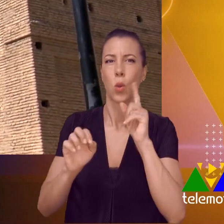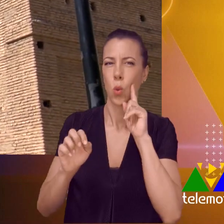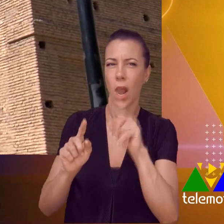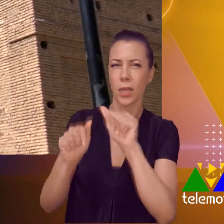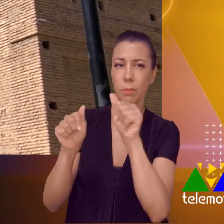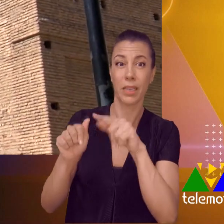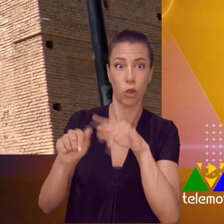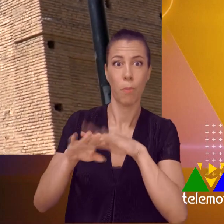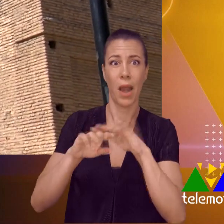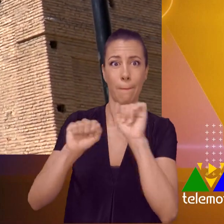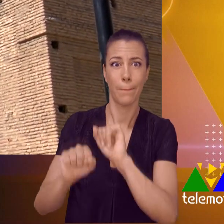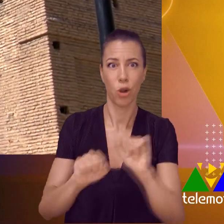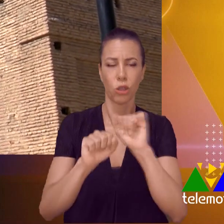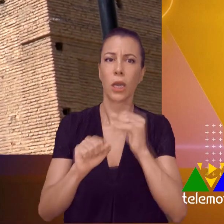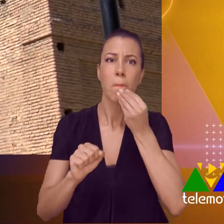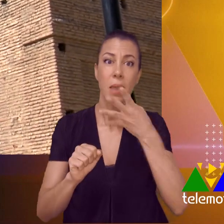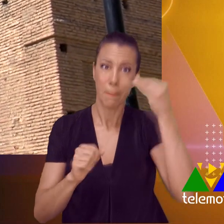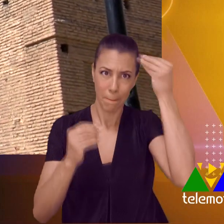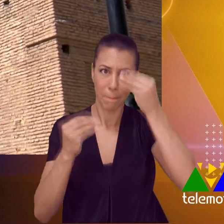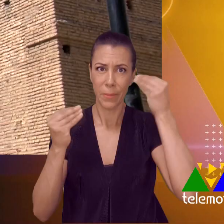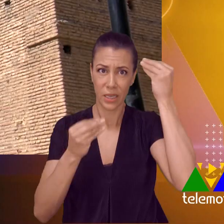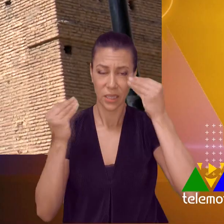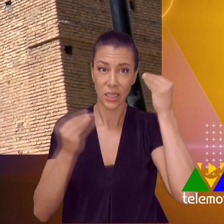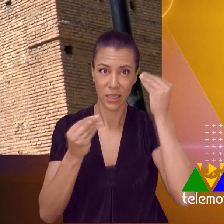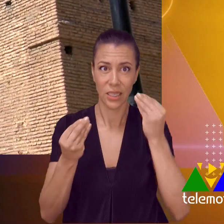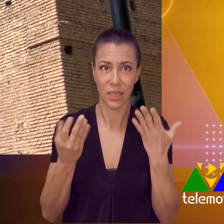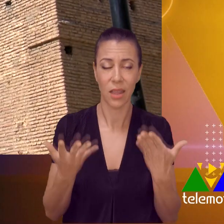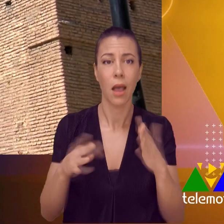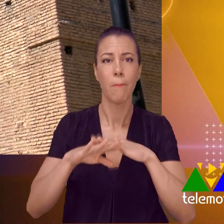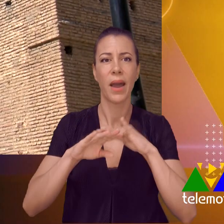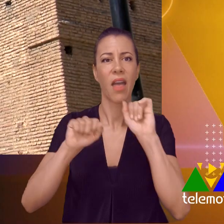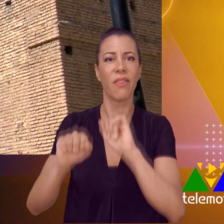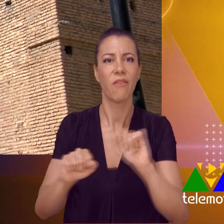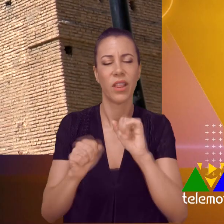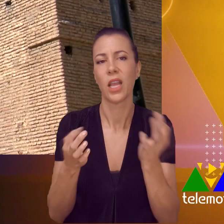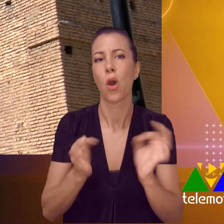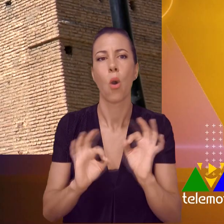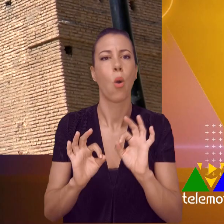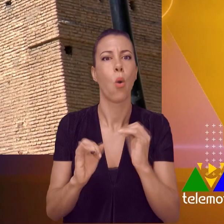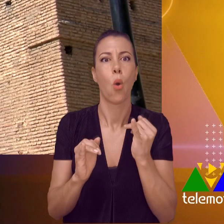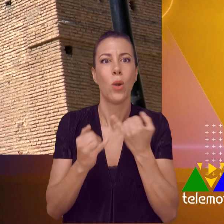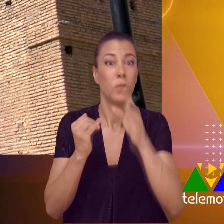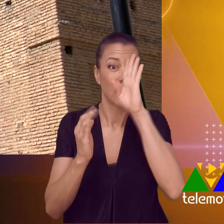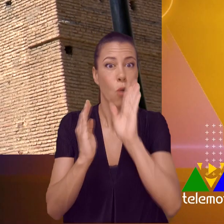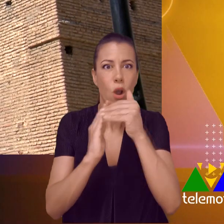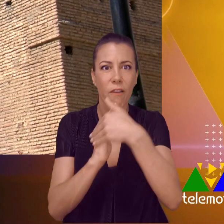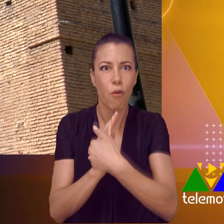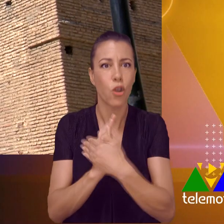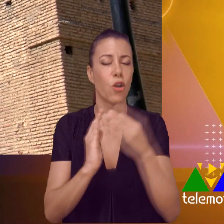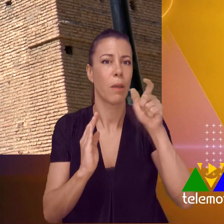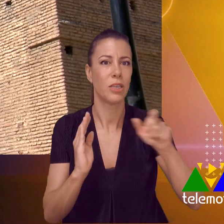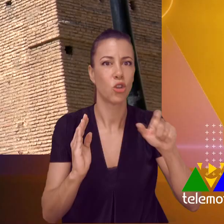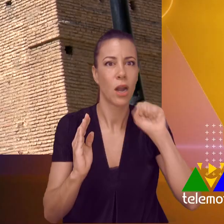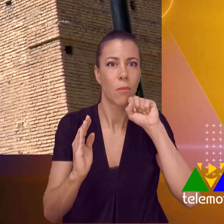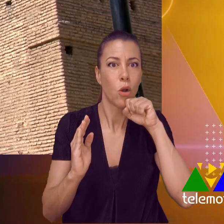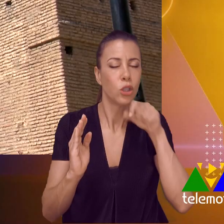aspecto de fortaleza, está bien pensada, una iglesia fortaleza que defienda o que sea el último refugio de los